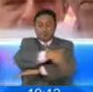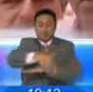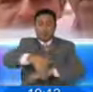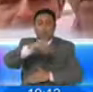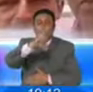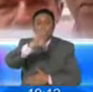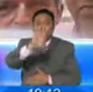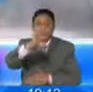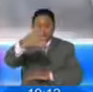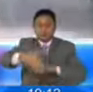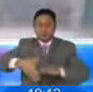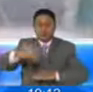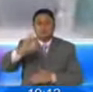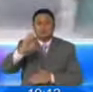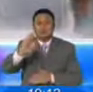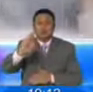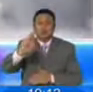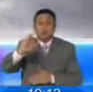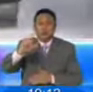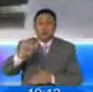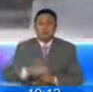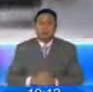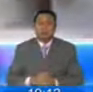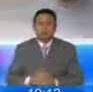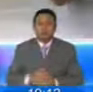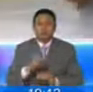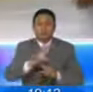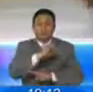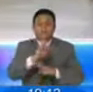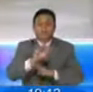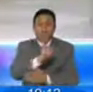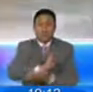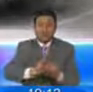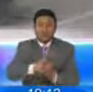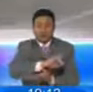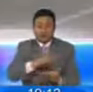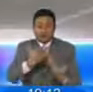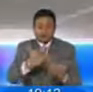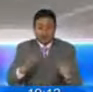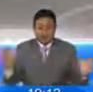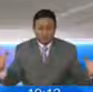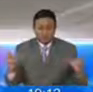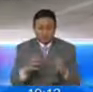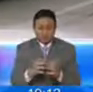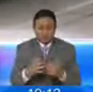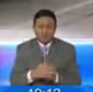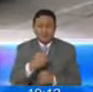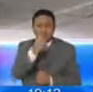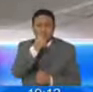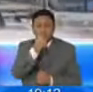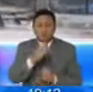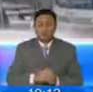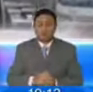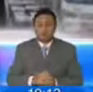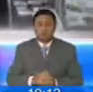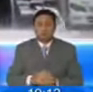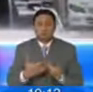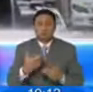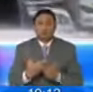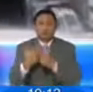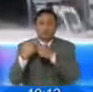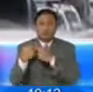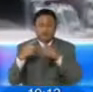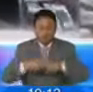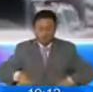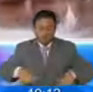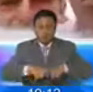y Francisco Segura. Dirigentes barriales unidos en la denominada confraternidad Abdalá Bucaram tienen a cargo la